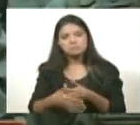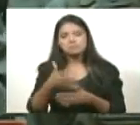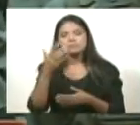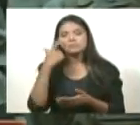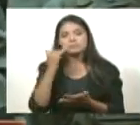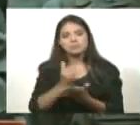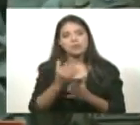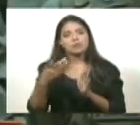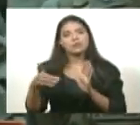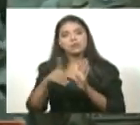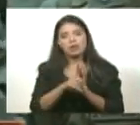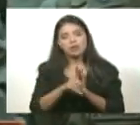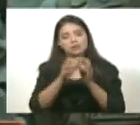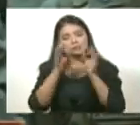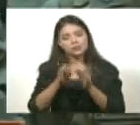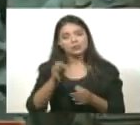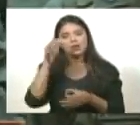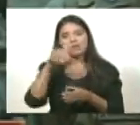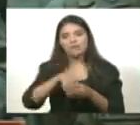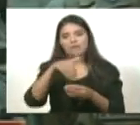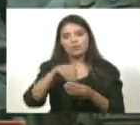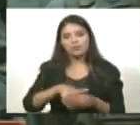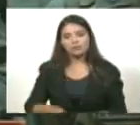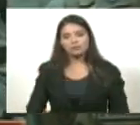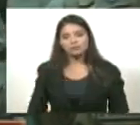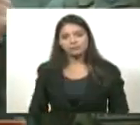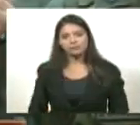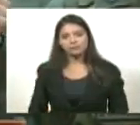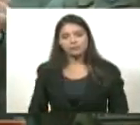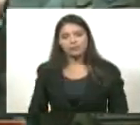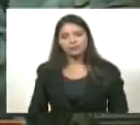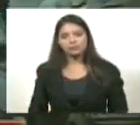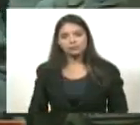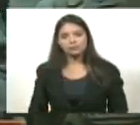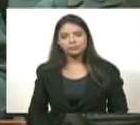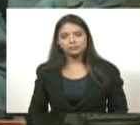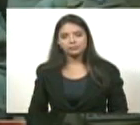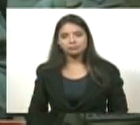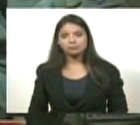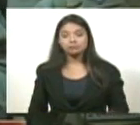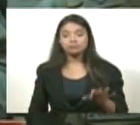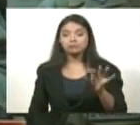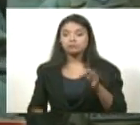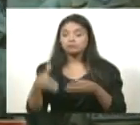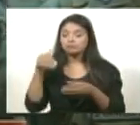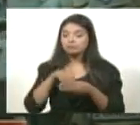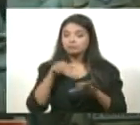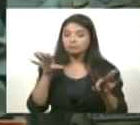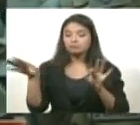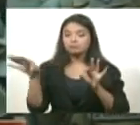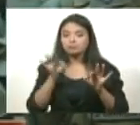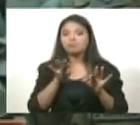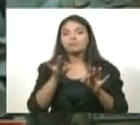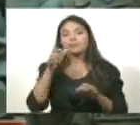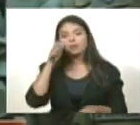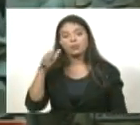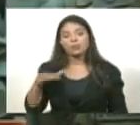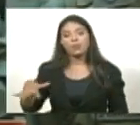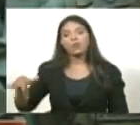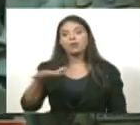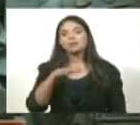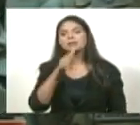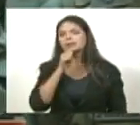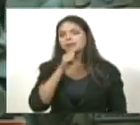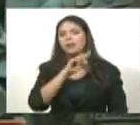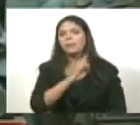ejercer su derecho sagrado al sufragio. Más en una elección donde el poder lo va a